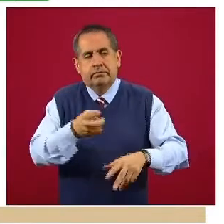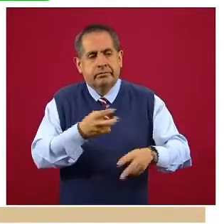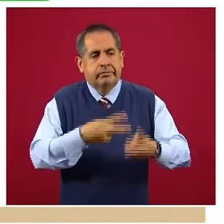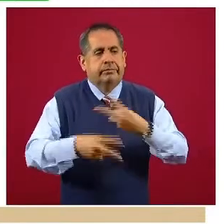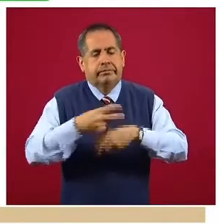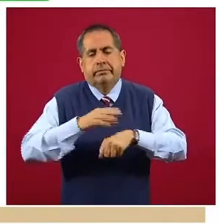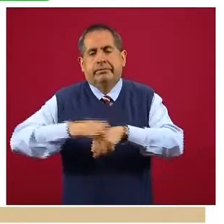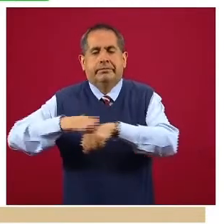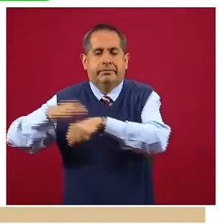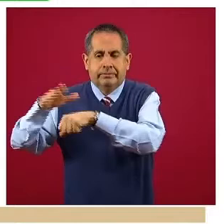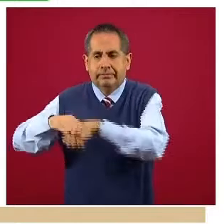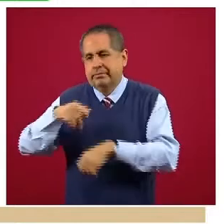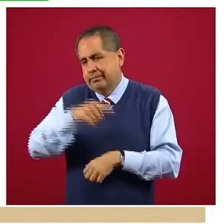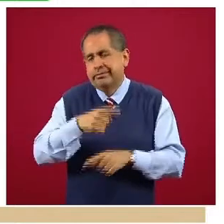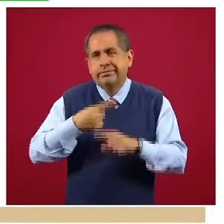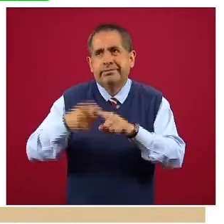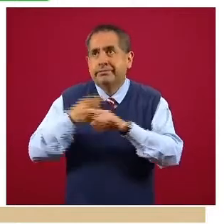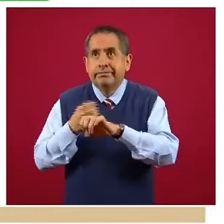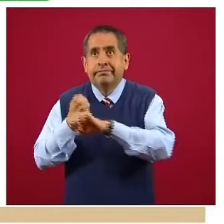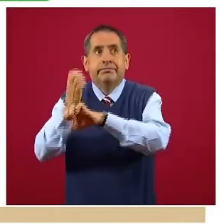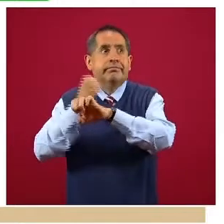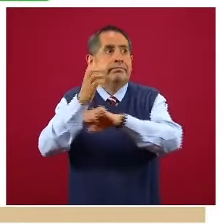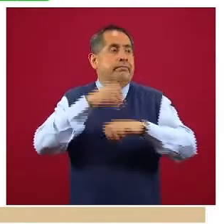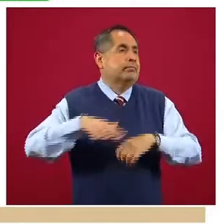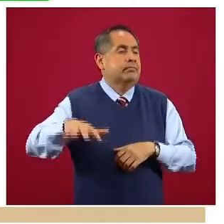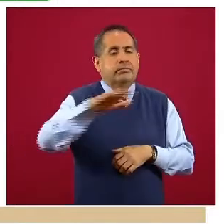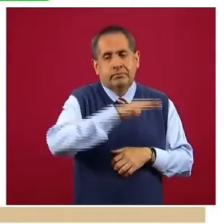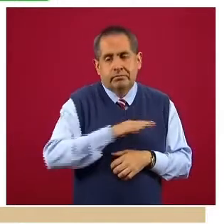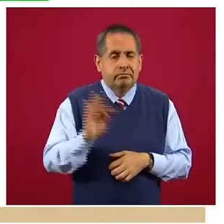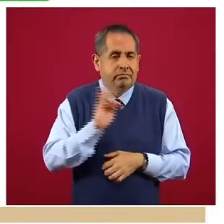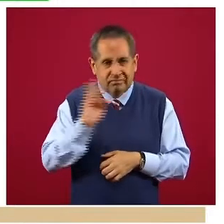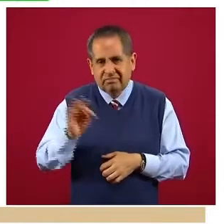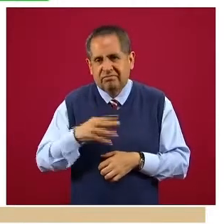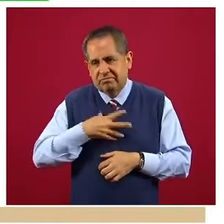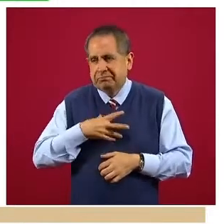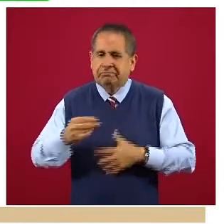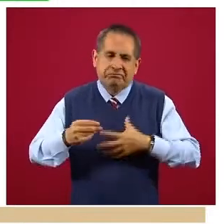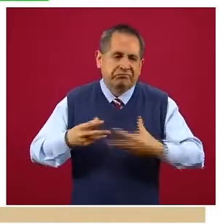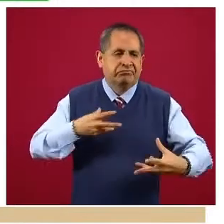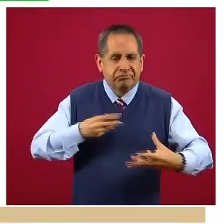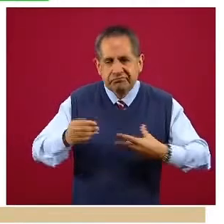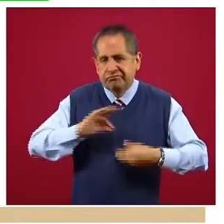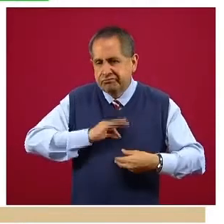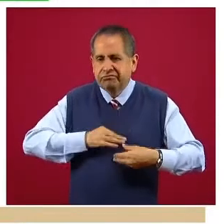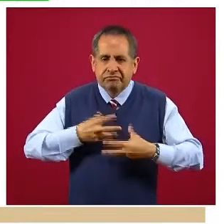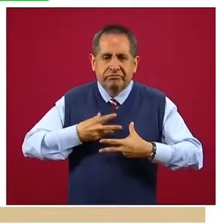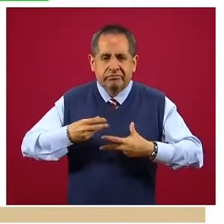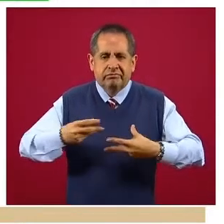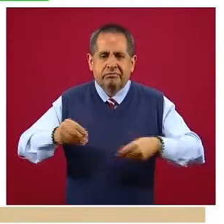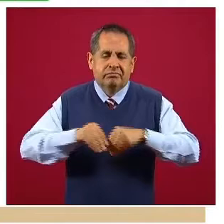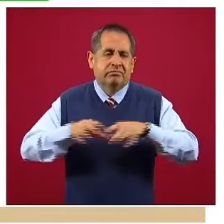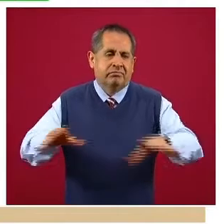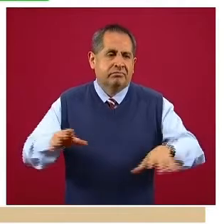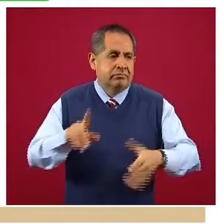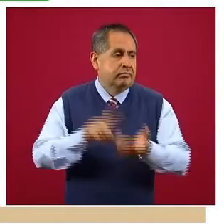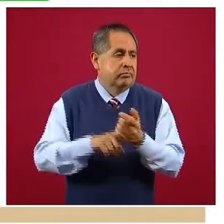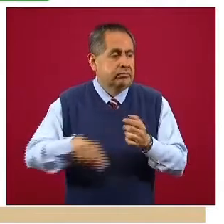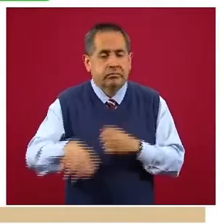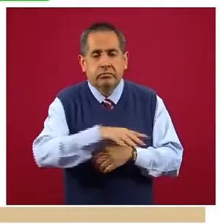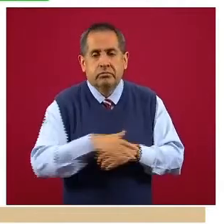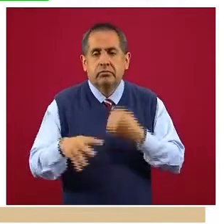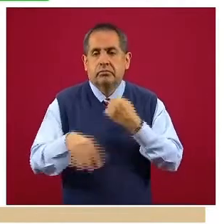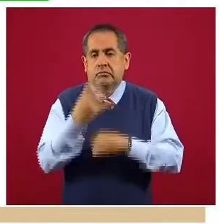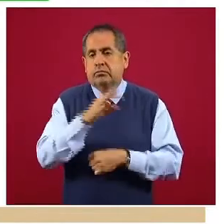motor de la misma y que en las diferentes entidades federativas pueden todavía contribuir a la transmisión, a que